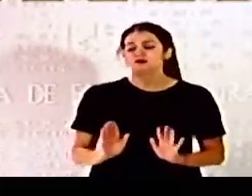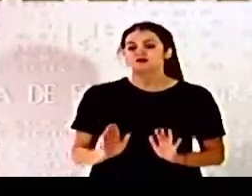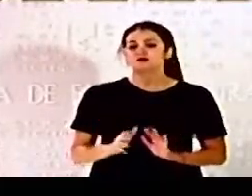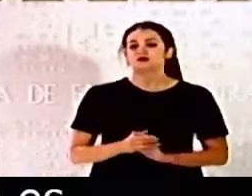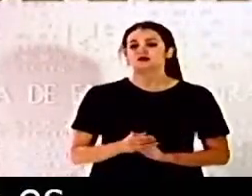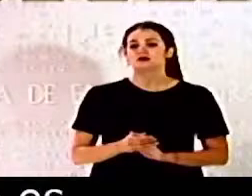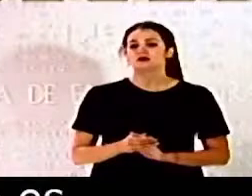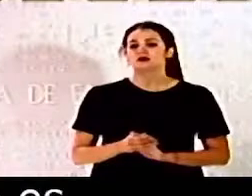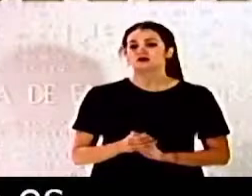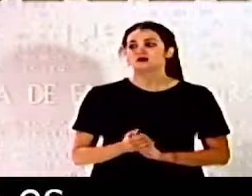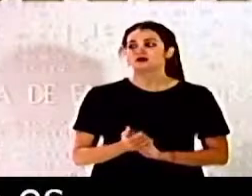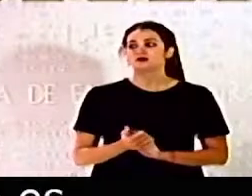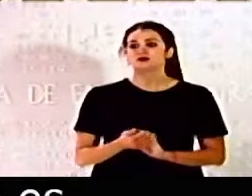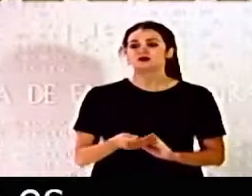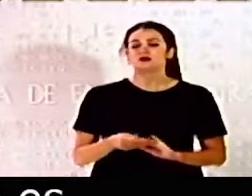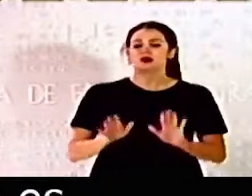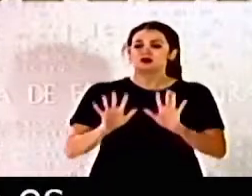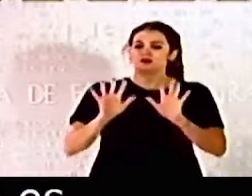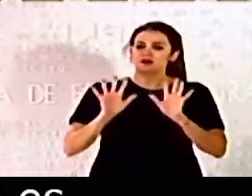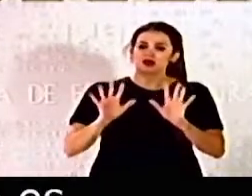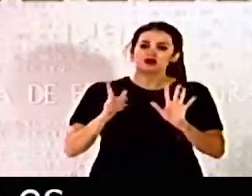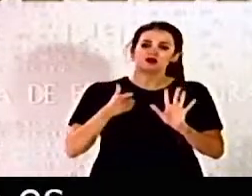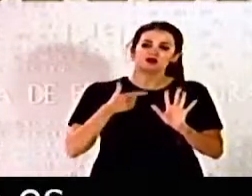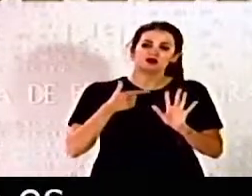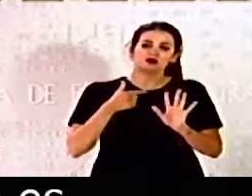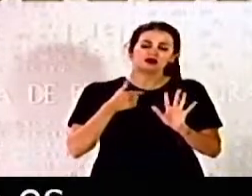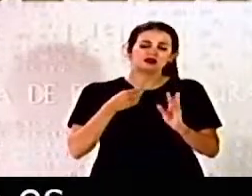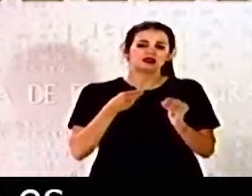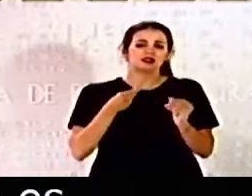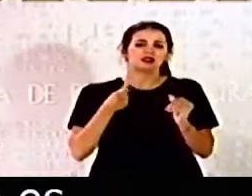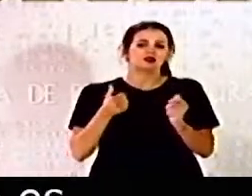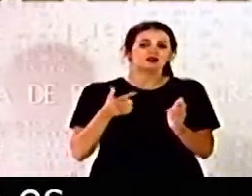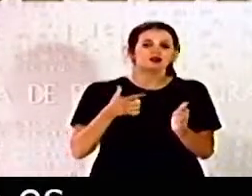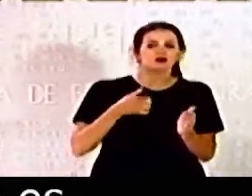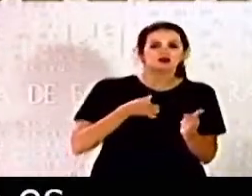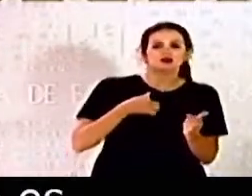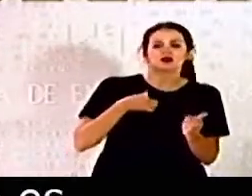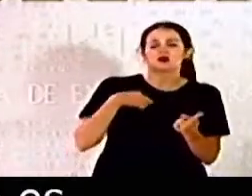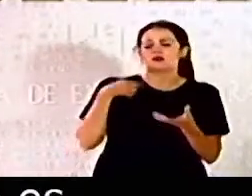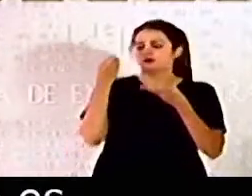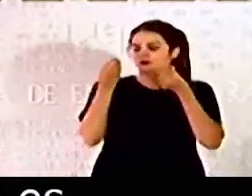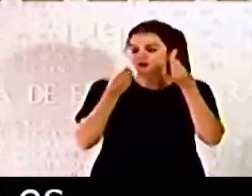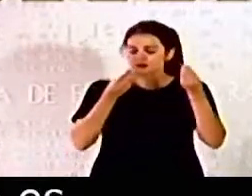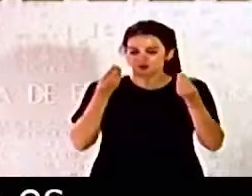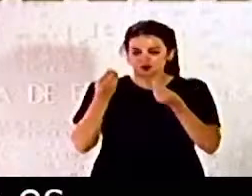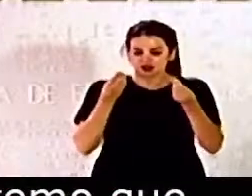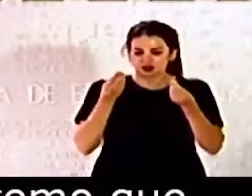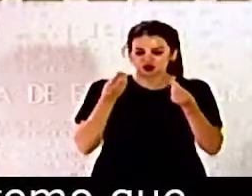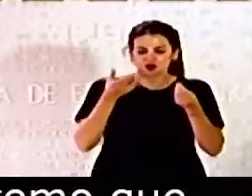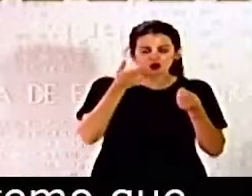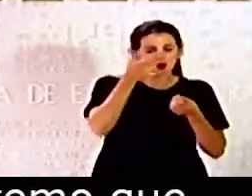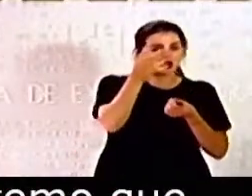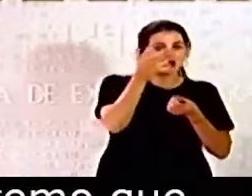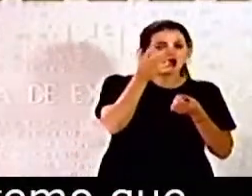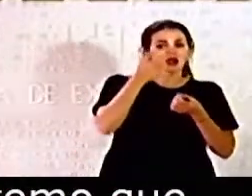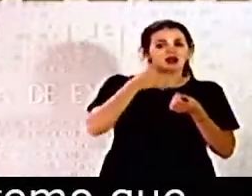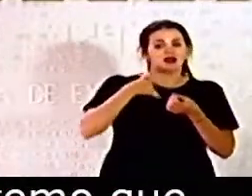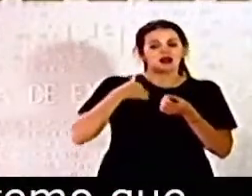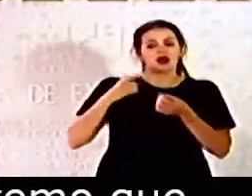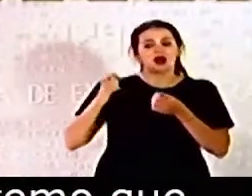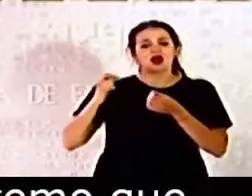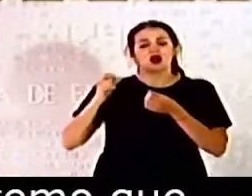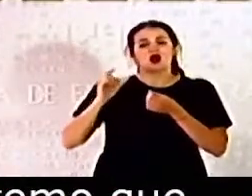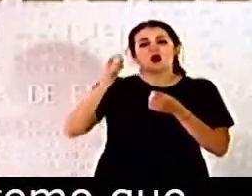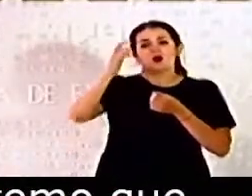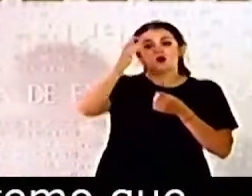Pero mucho me temo que vamos a un ritmo de perimetración en los últimos consejos de gobierno de entre 6 y